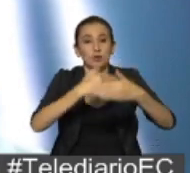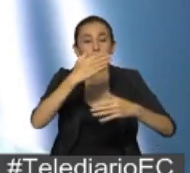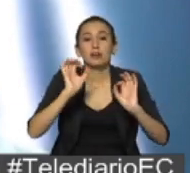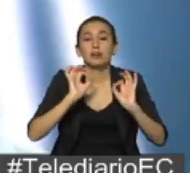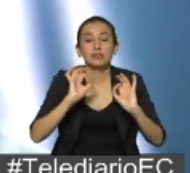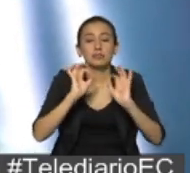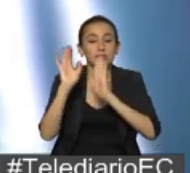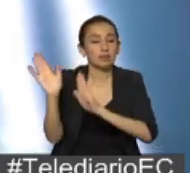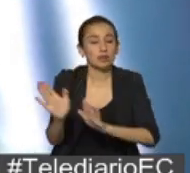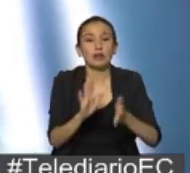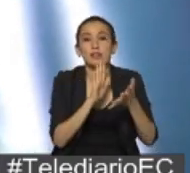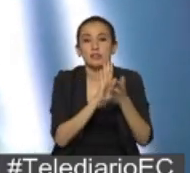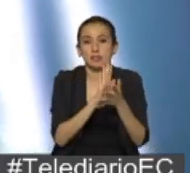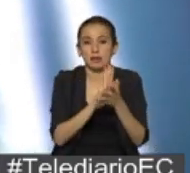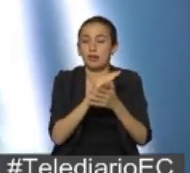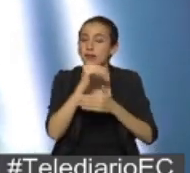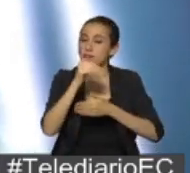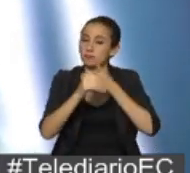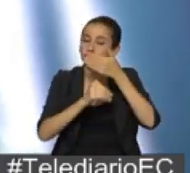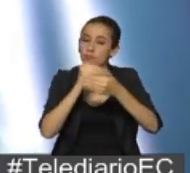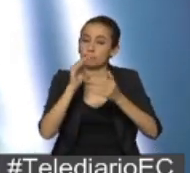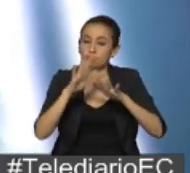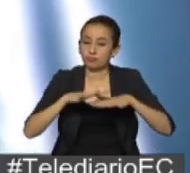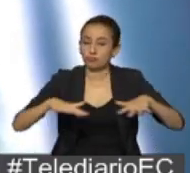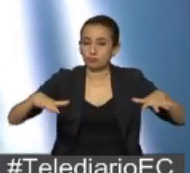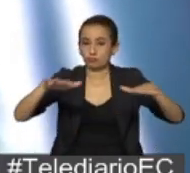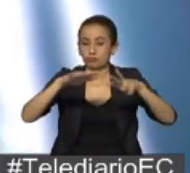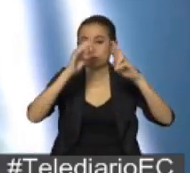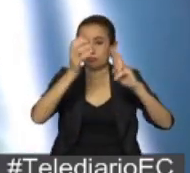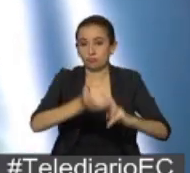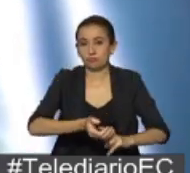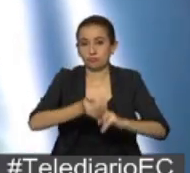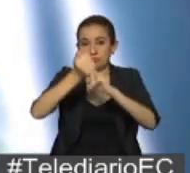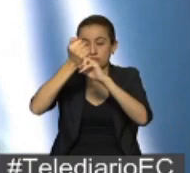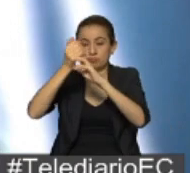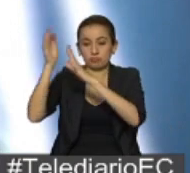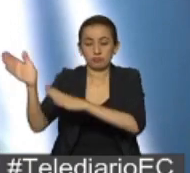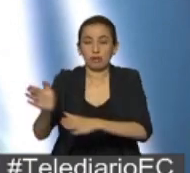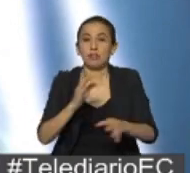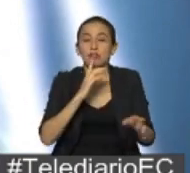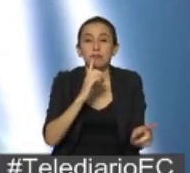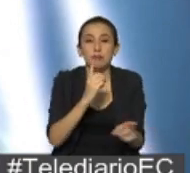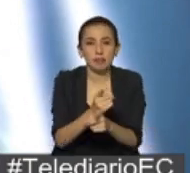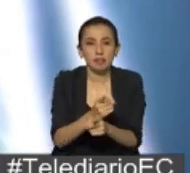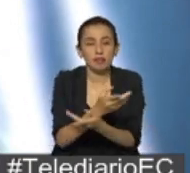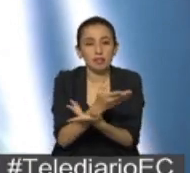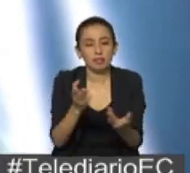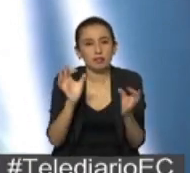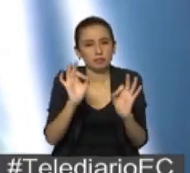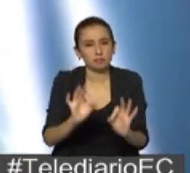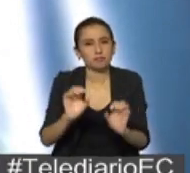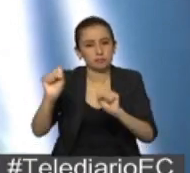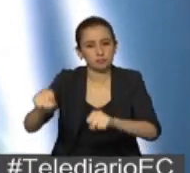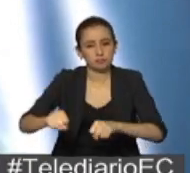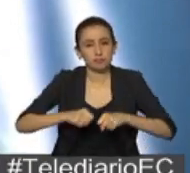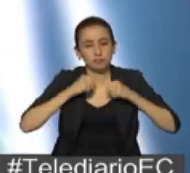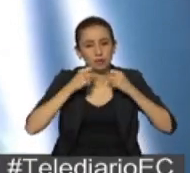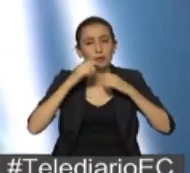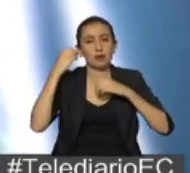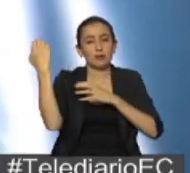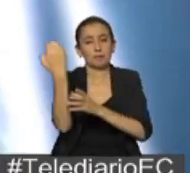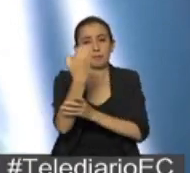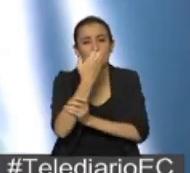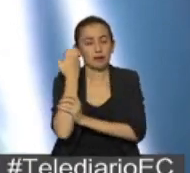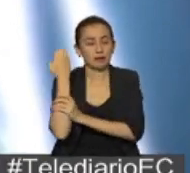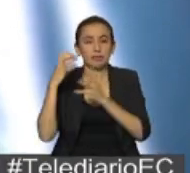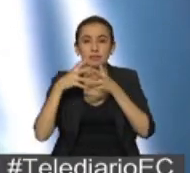todos tengamos la tranquilidad de que esos recursos serán realmente para poder superar la emergencia